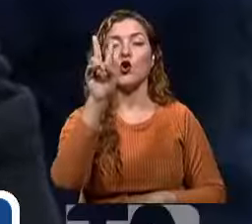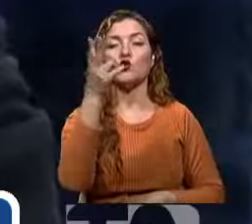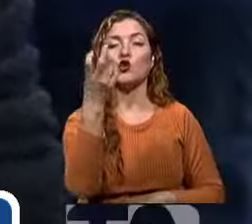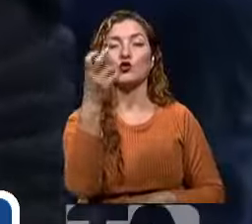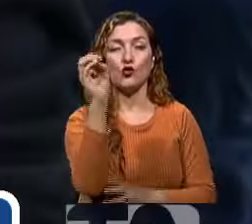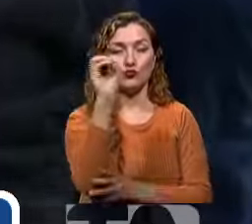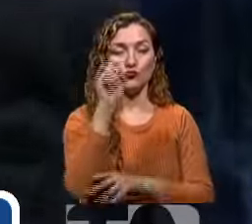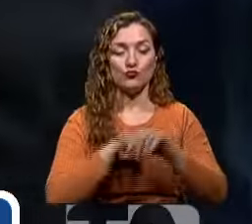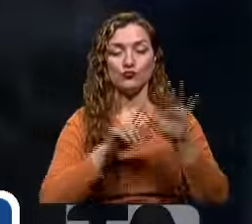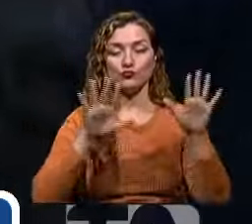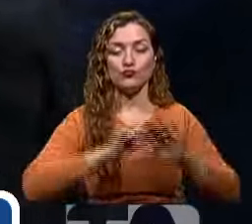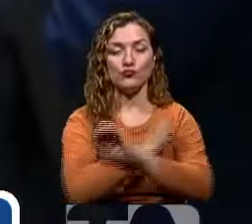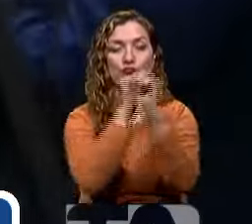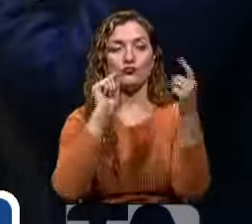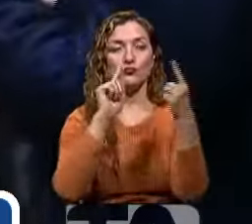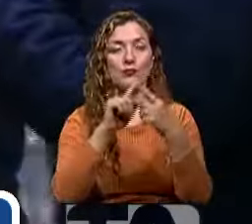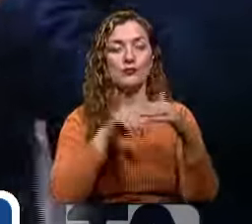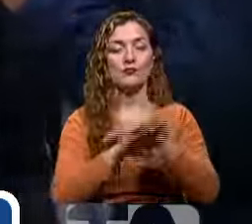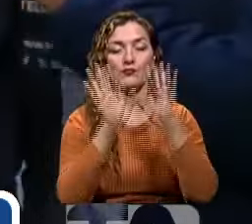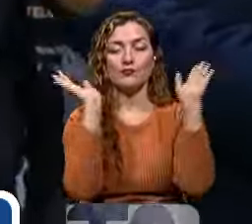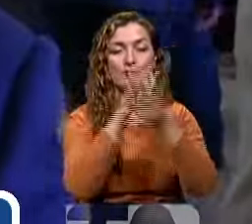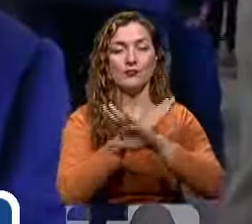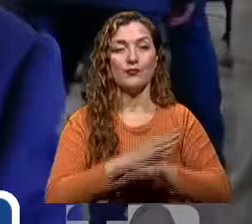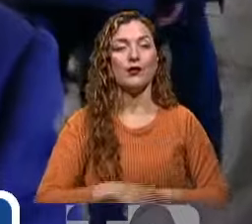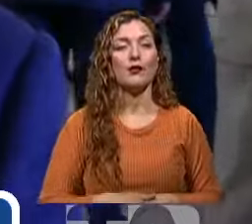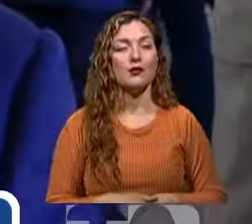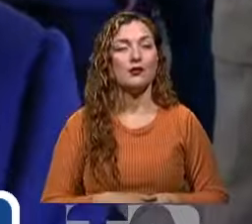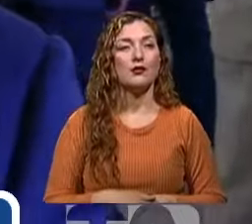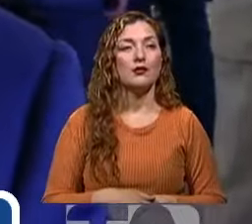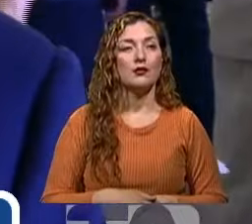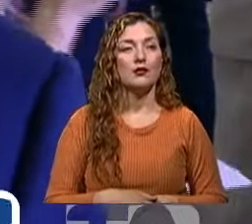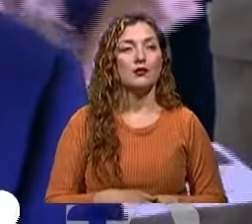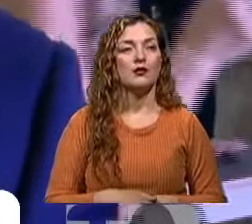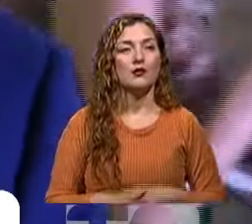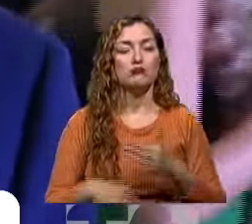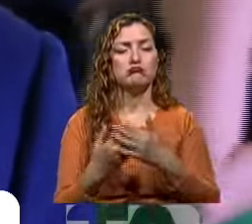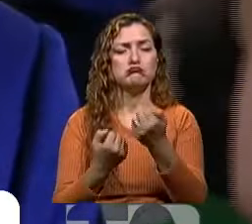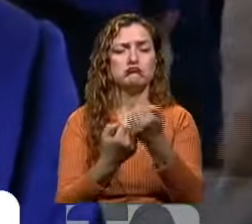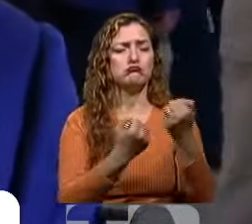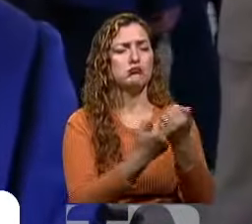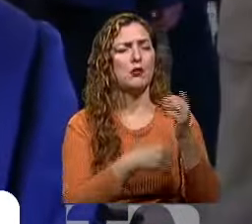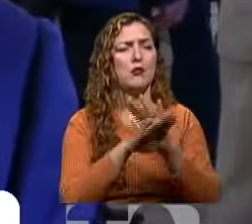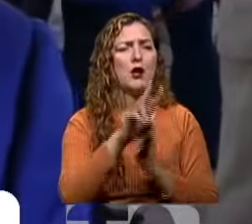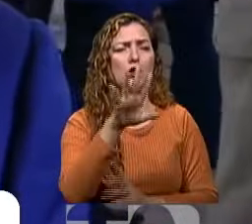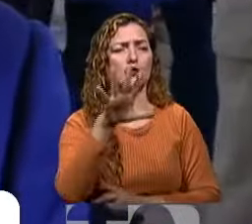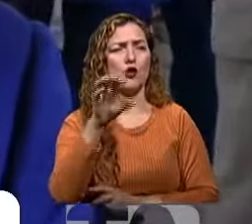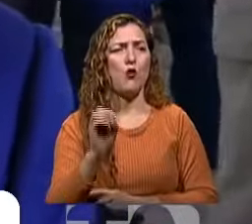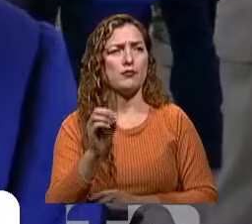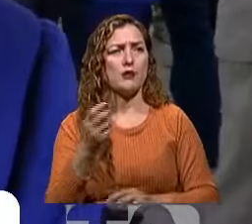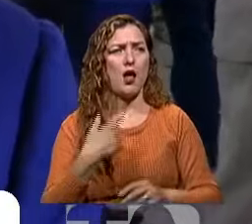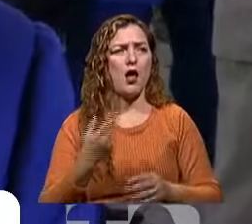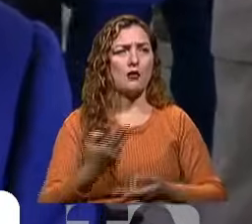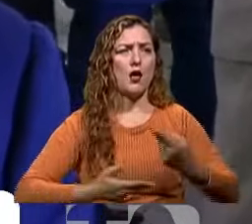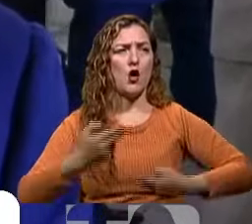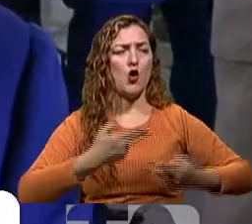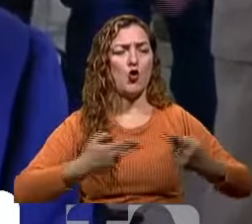octubre, desde las 10 de la mañana, y la entrada es gratuita. Nosotros les hemos apoyado, hemos ubicado más de 250 establecimientos que